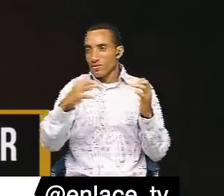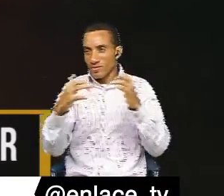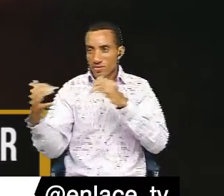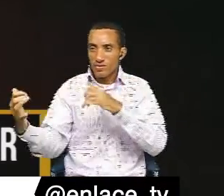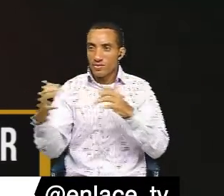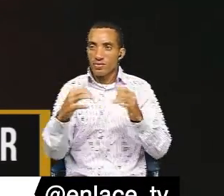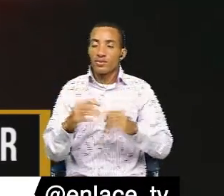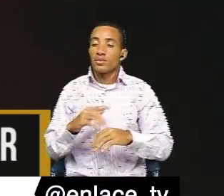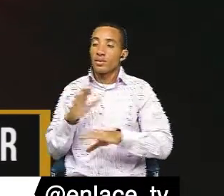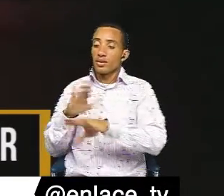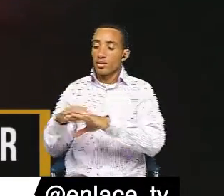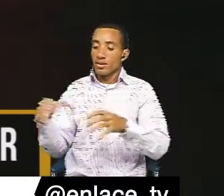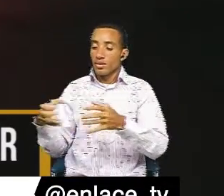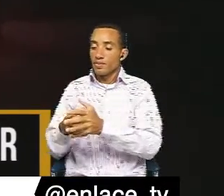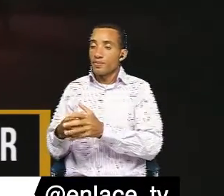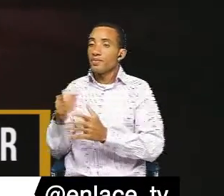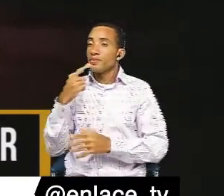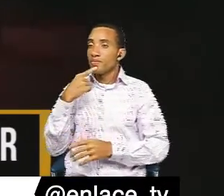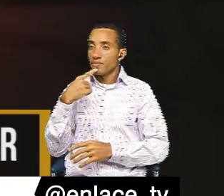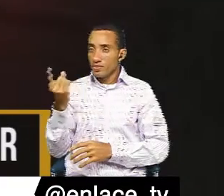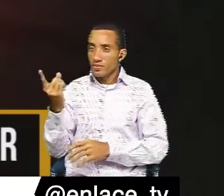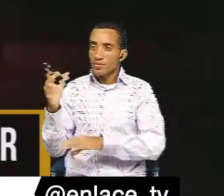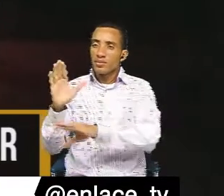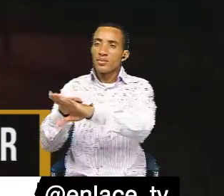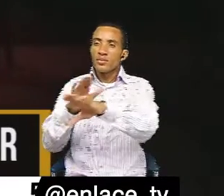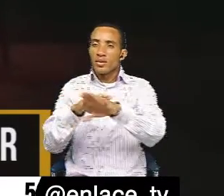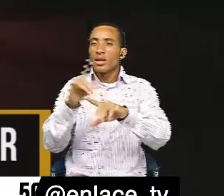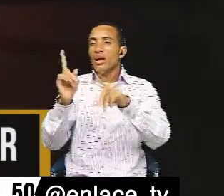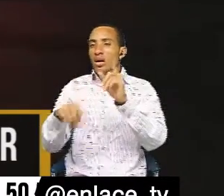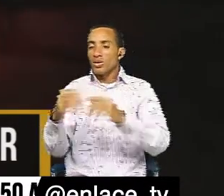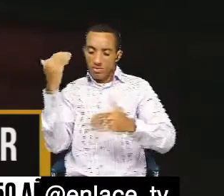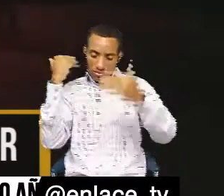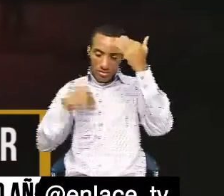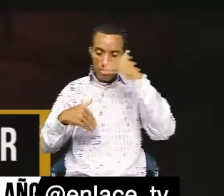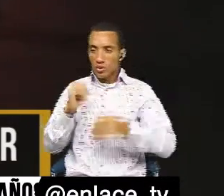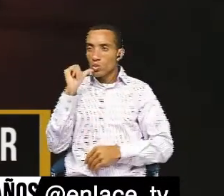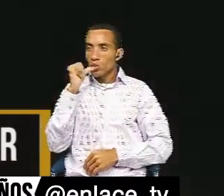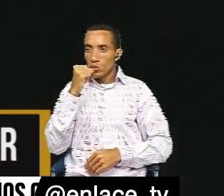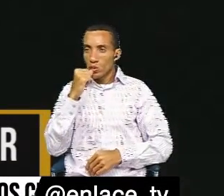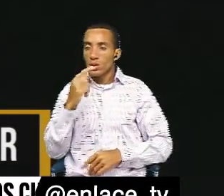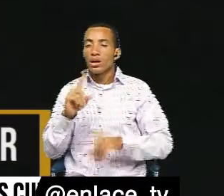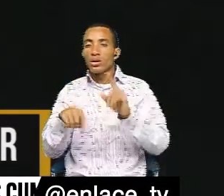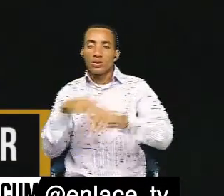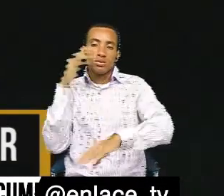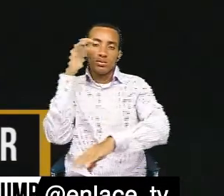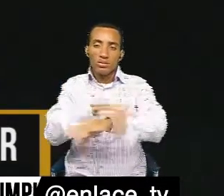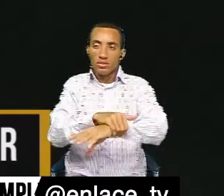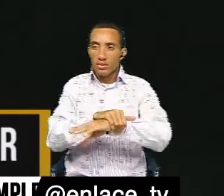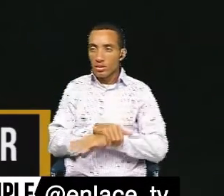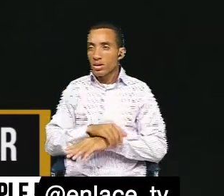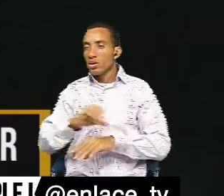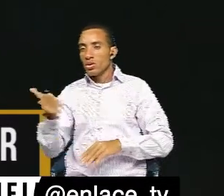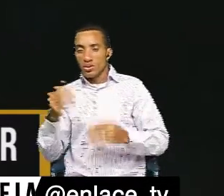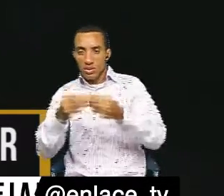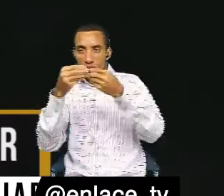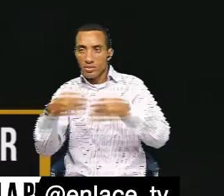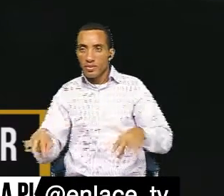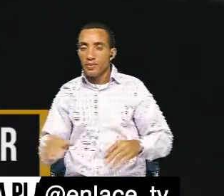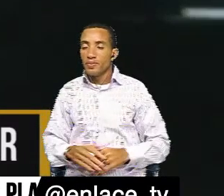Sindical Obrera, se han registrado presuntamente varias personas heridas, desaparecidas y detenidas. Están